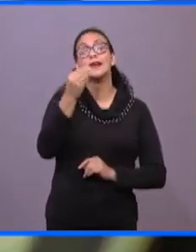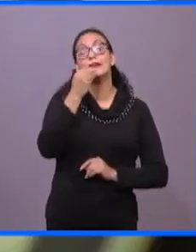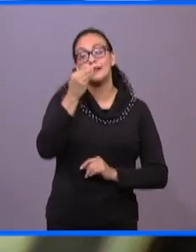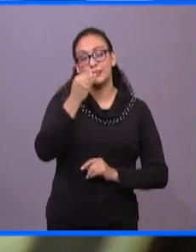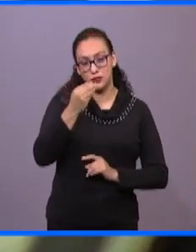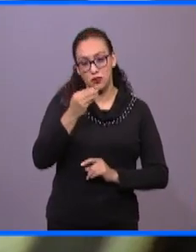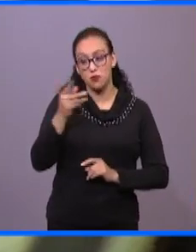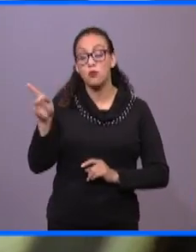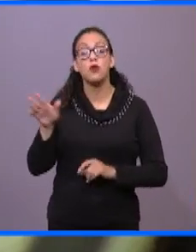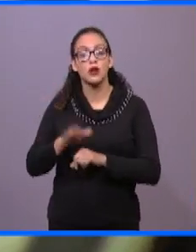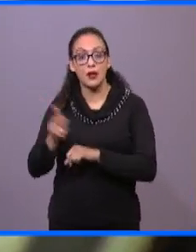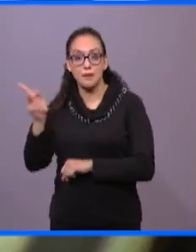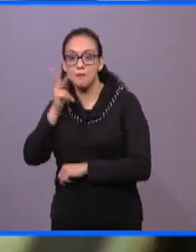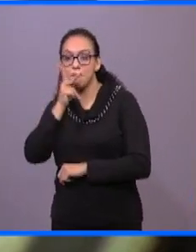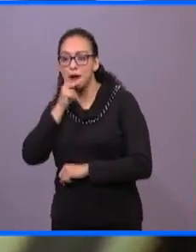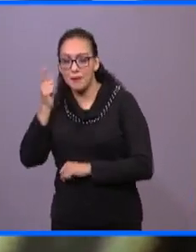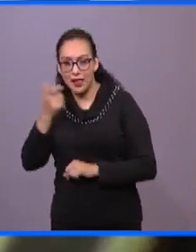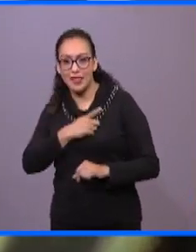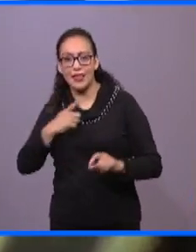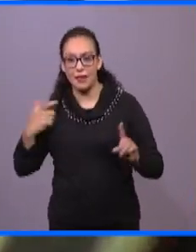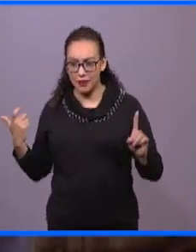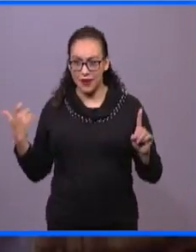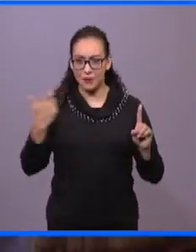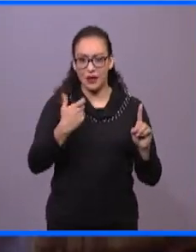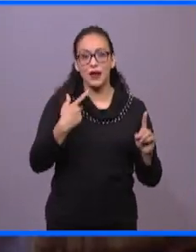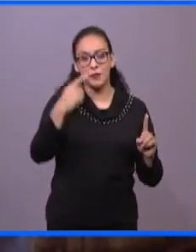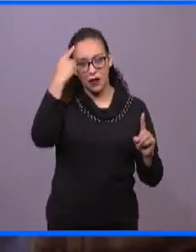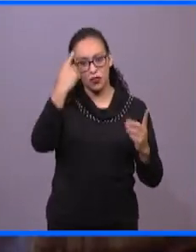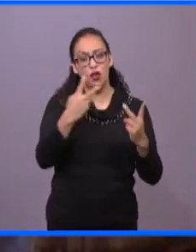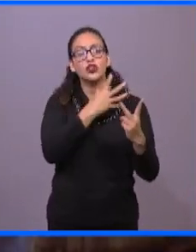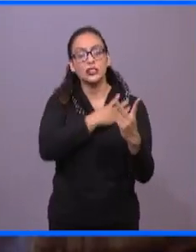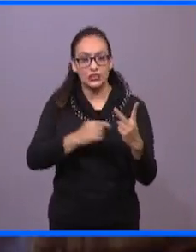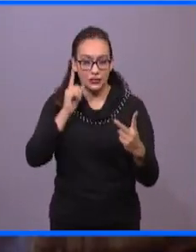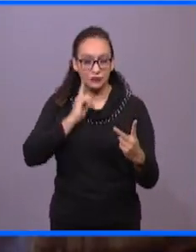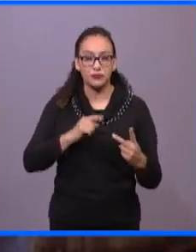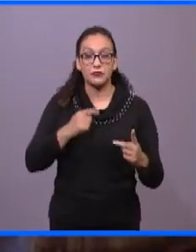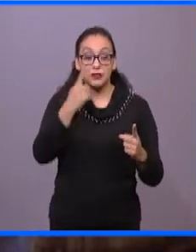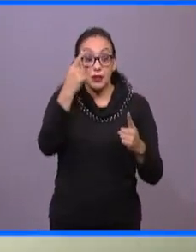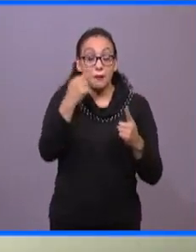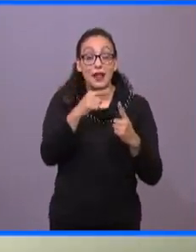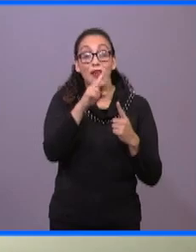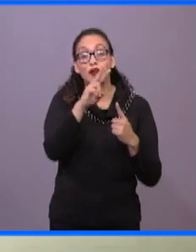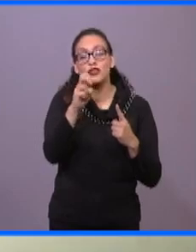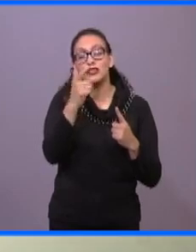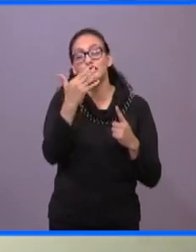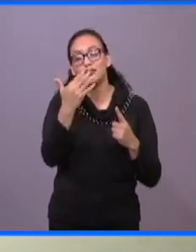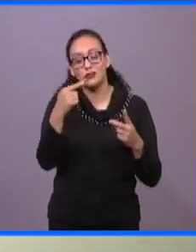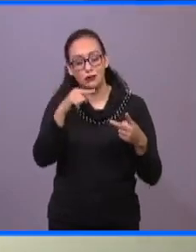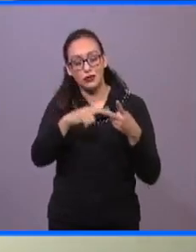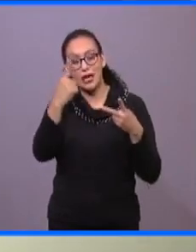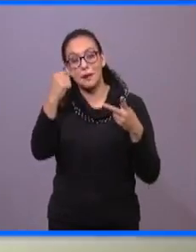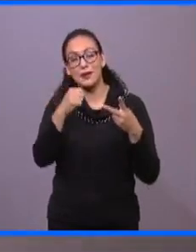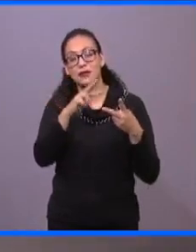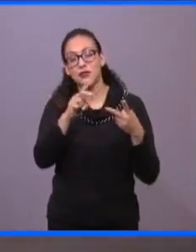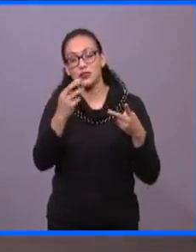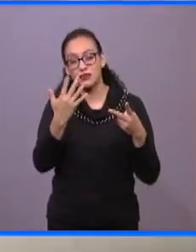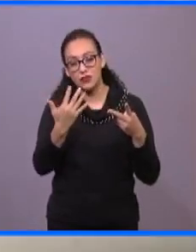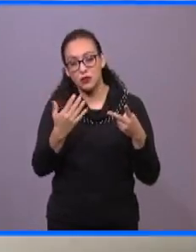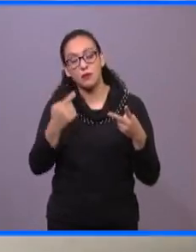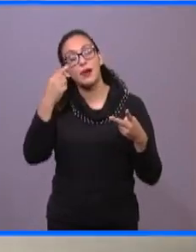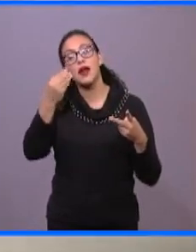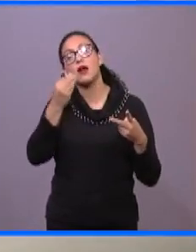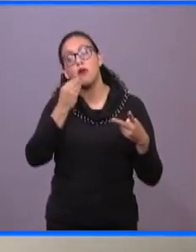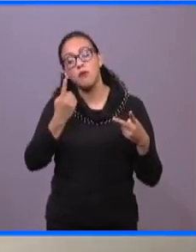alimenticia que un progenitor debía otorgar para sus 2 hijas, es decir, 1,250 pesos para cada una de ellas, por